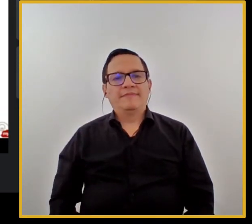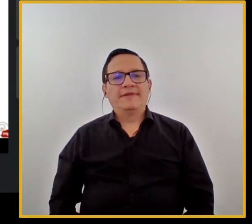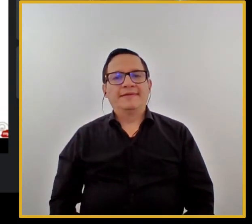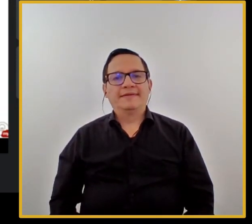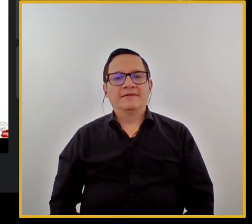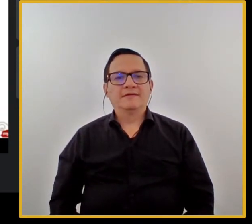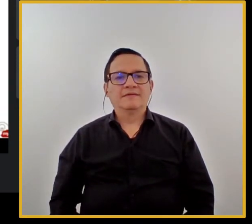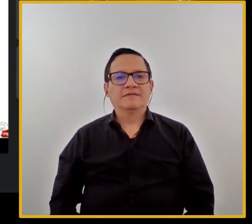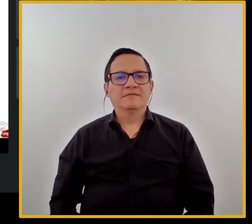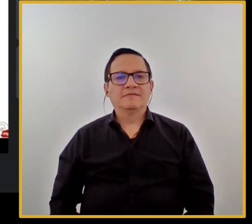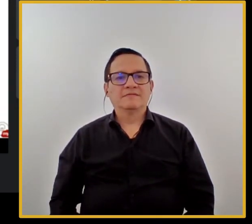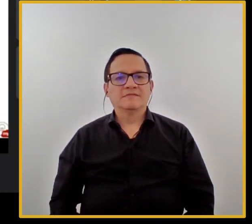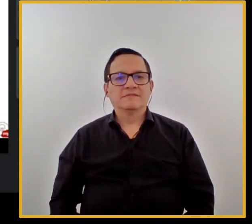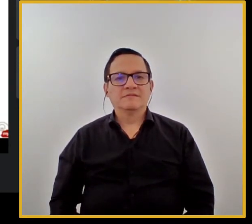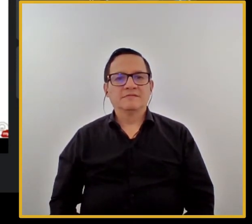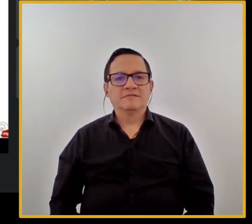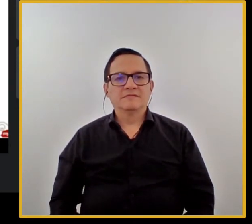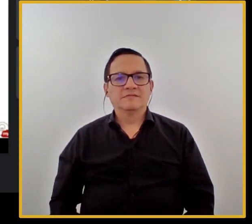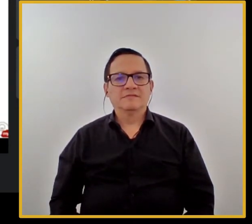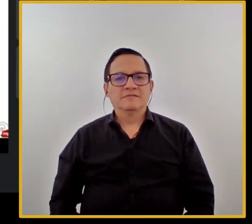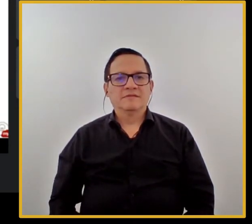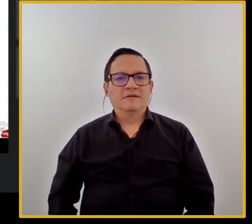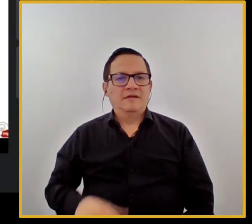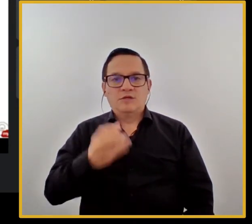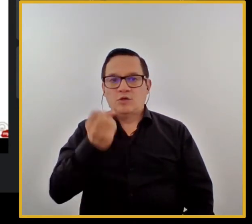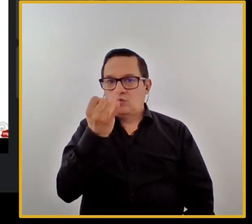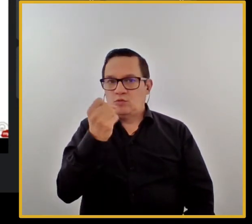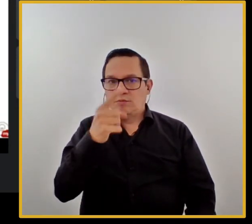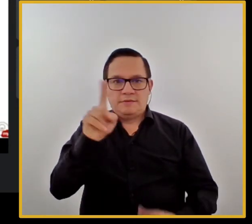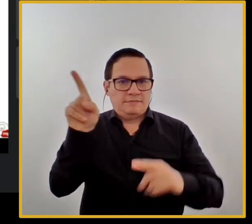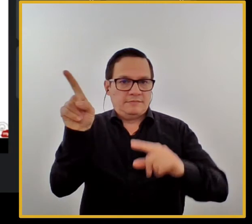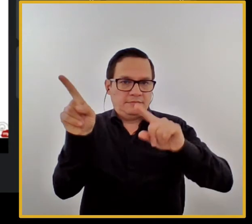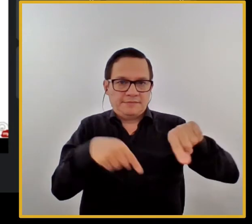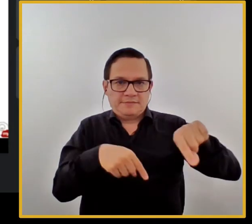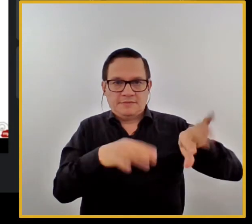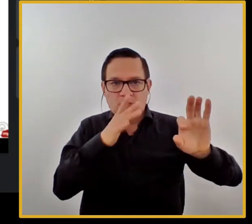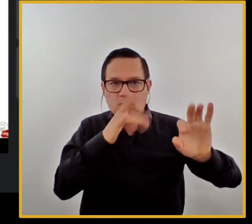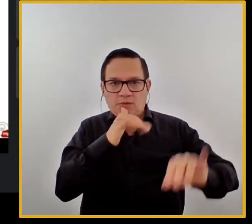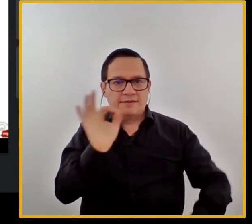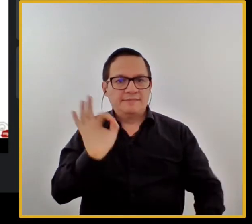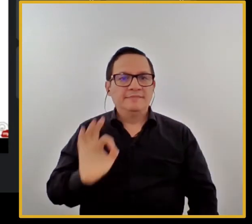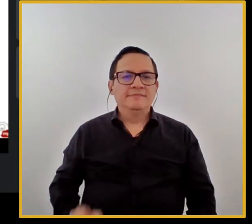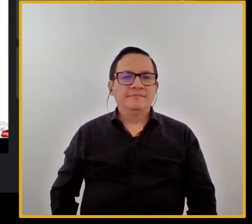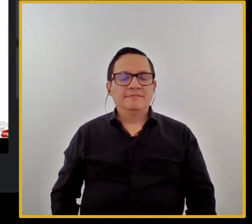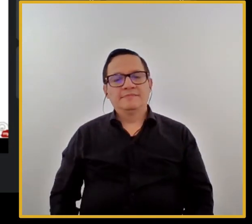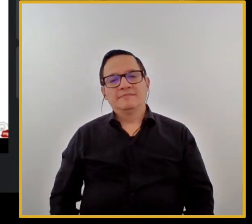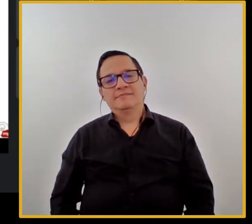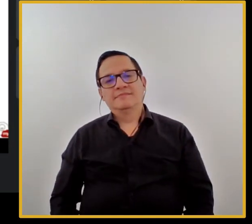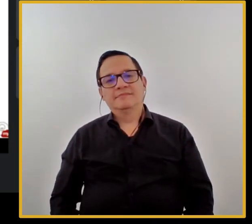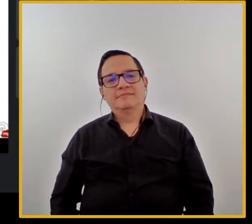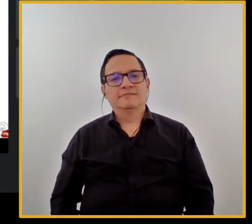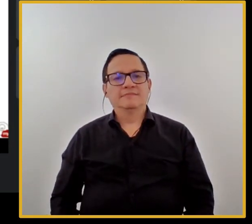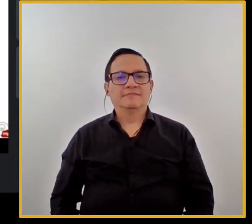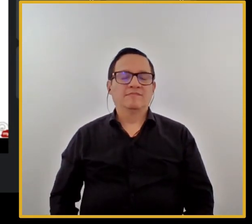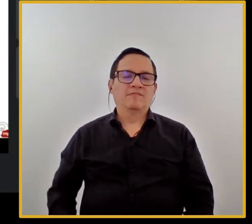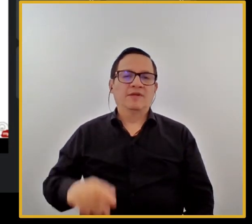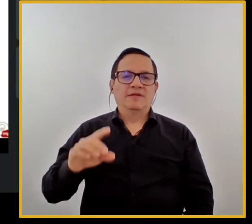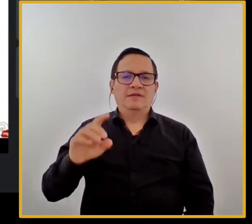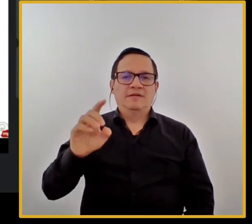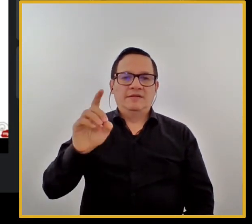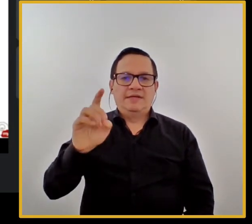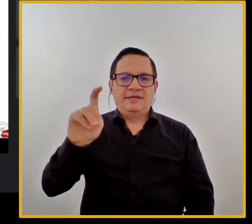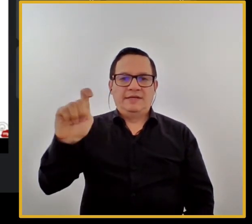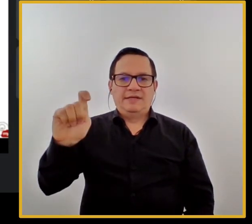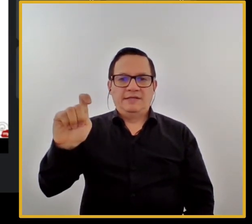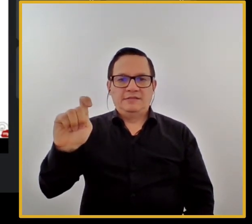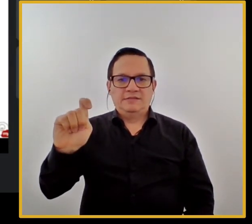Listo, ya ahora. Es decir, que no hay cancelación de ningún número. De X, tengo X2 y sobre X3, entonces